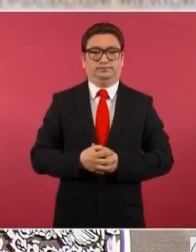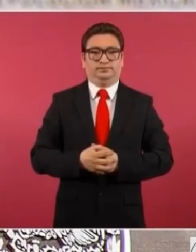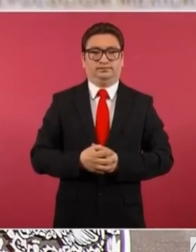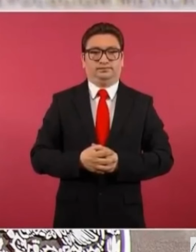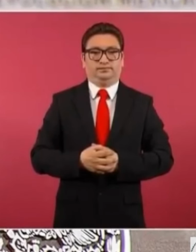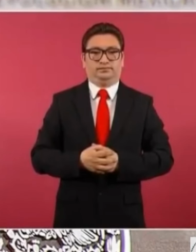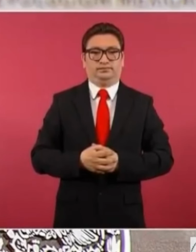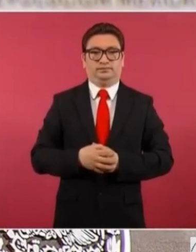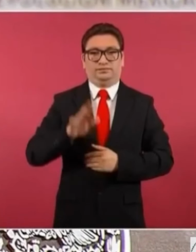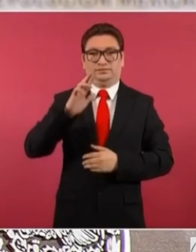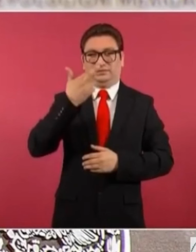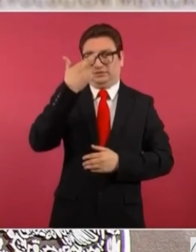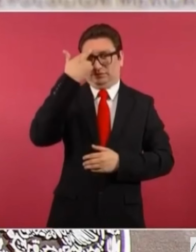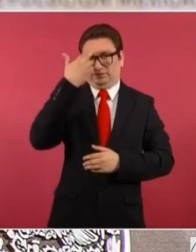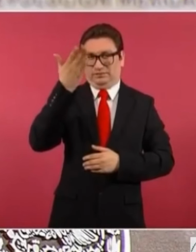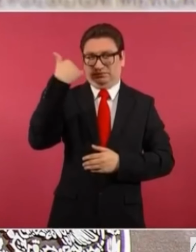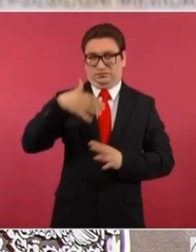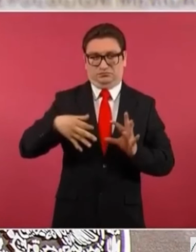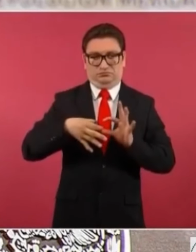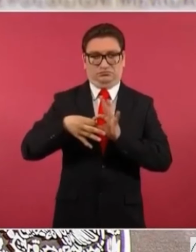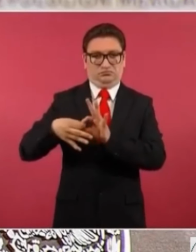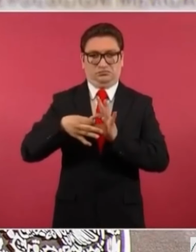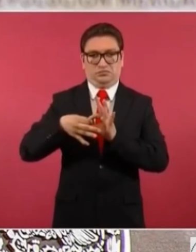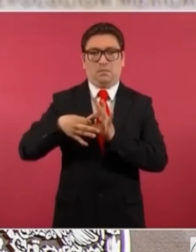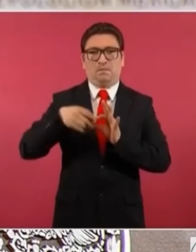la Alianza para el Progreso,